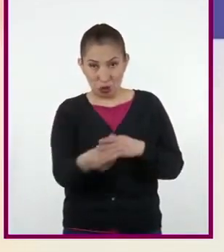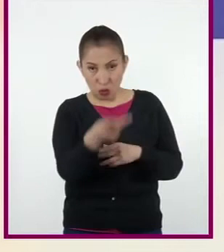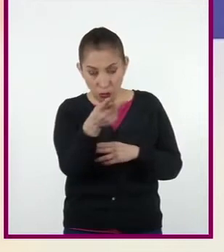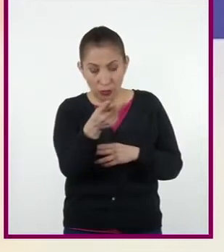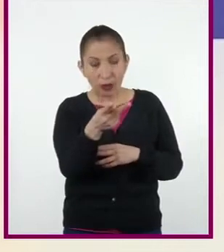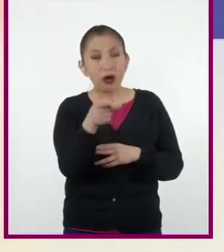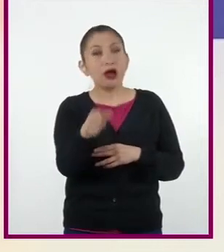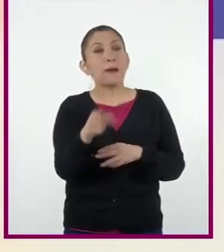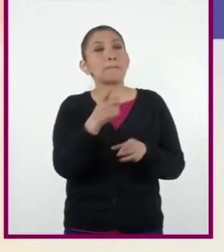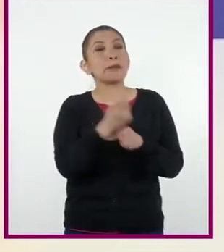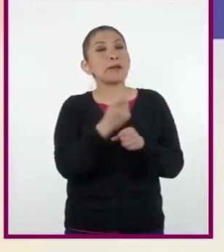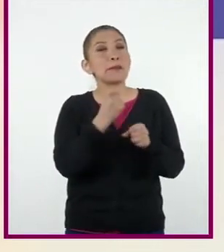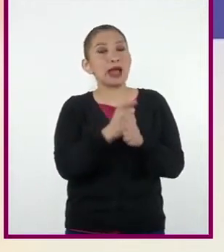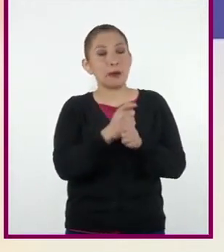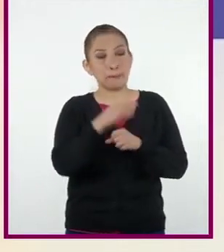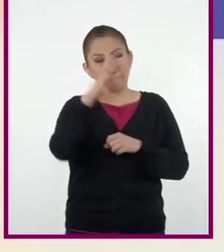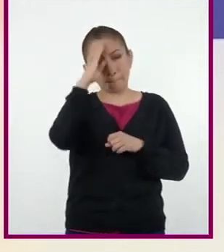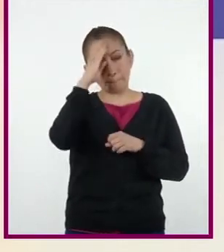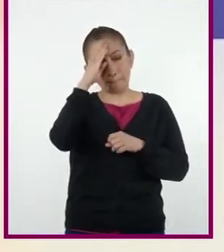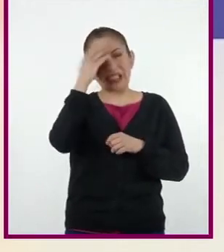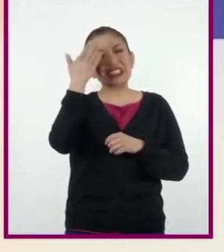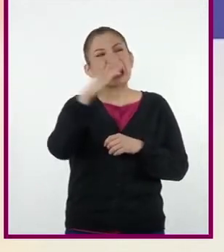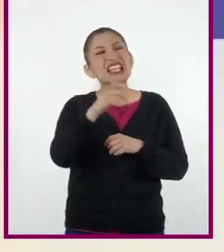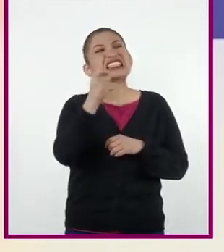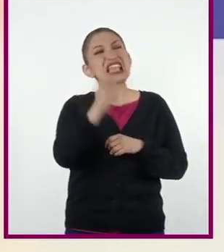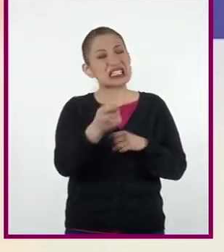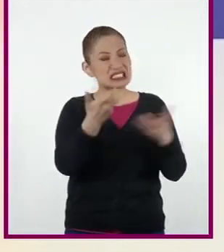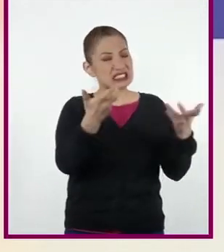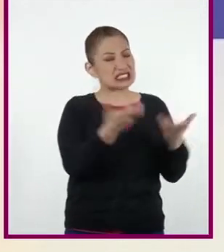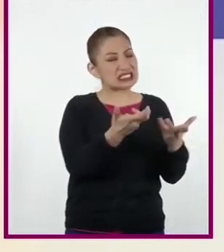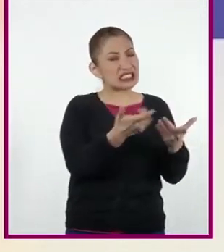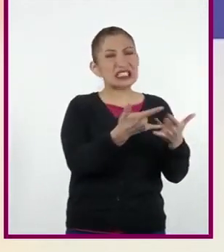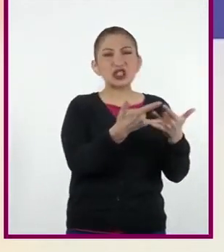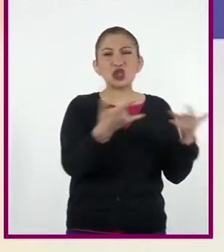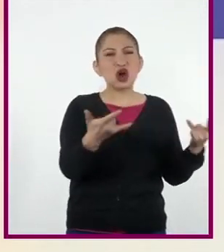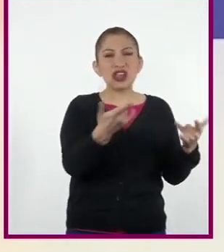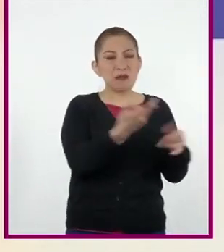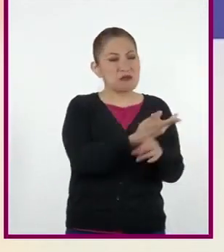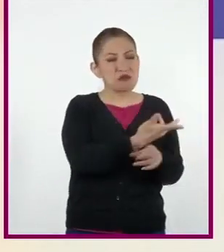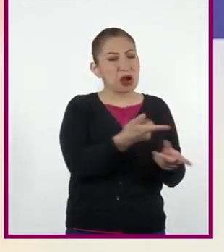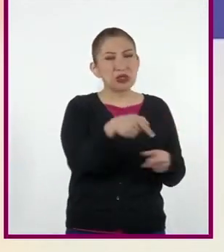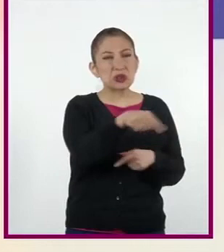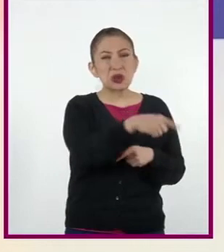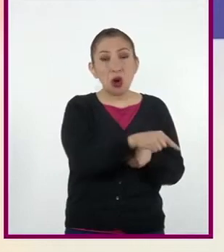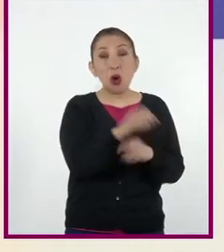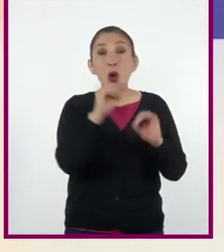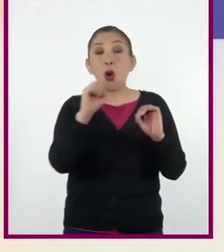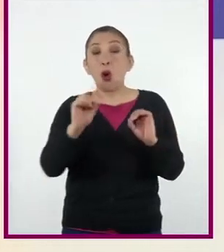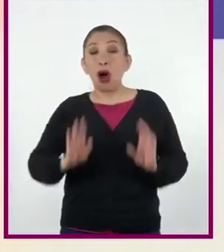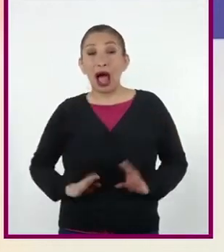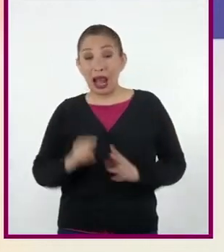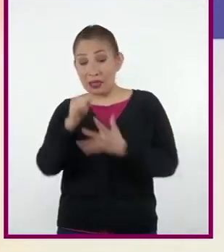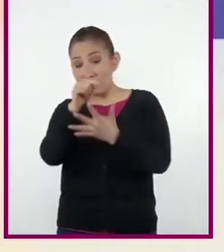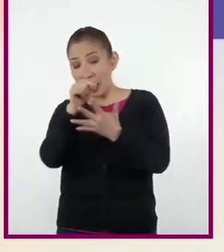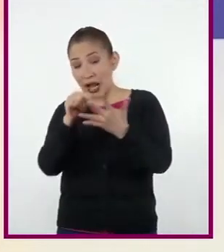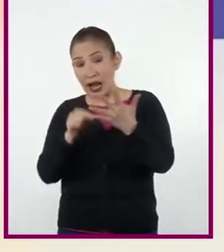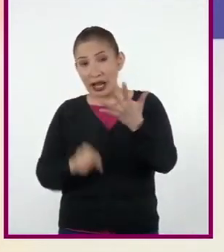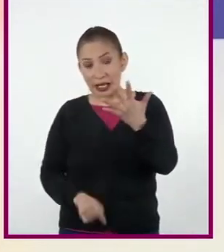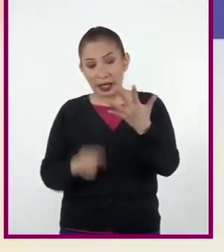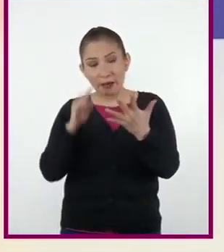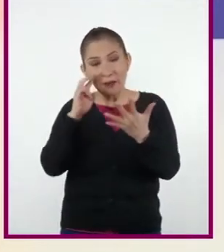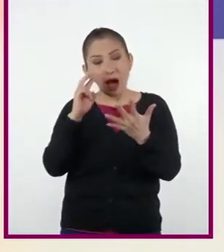lo primero que debemos hacer es saber qué es un hecho histórico, así como algunas características que